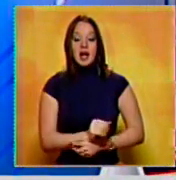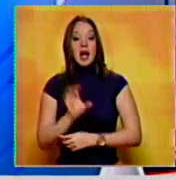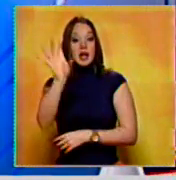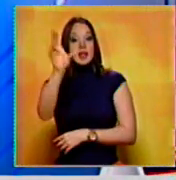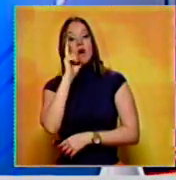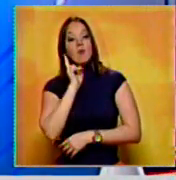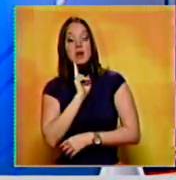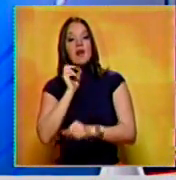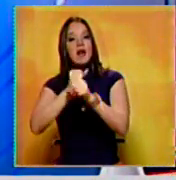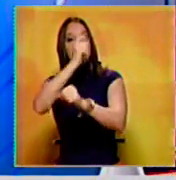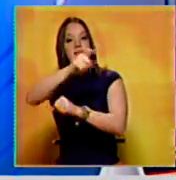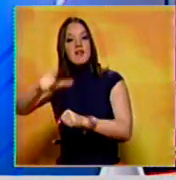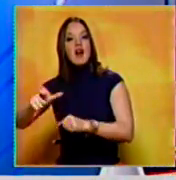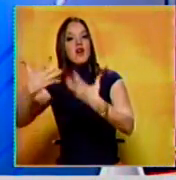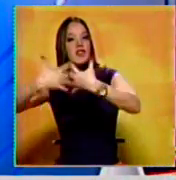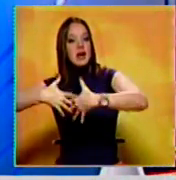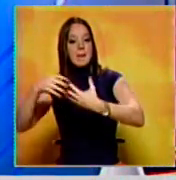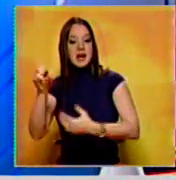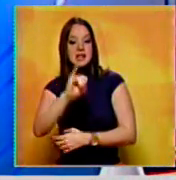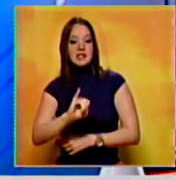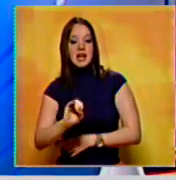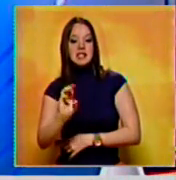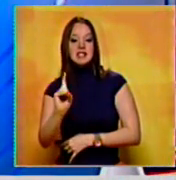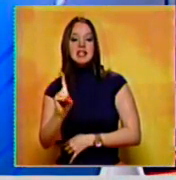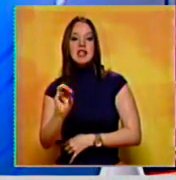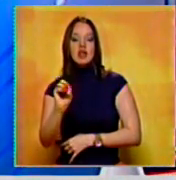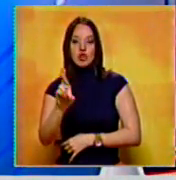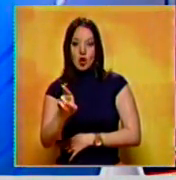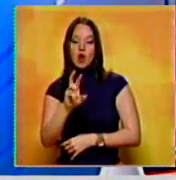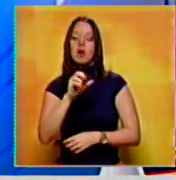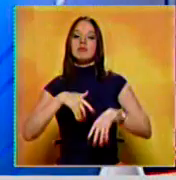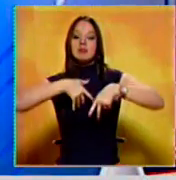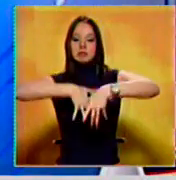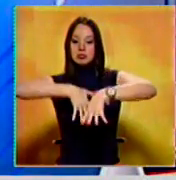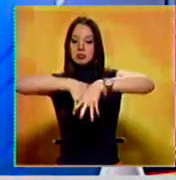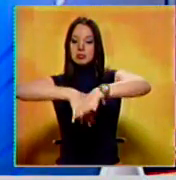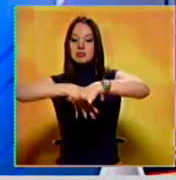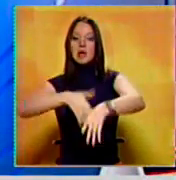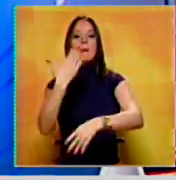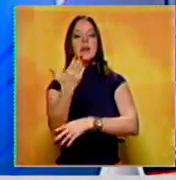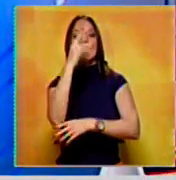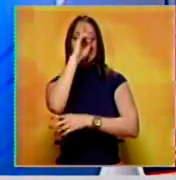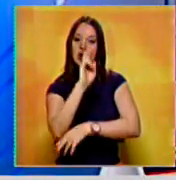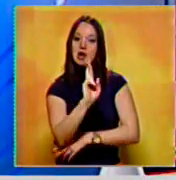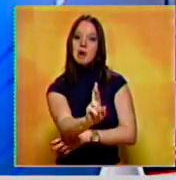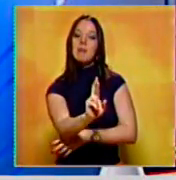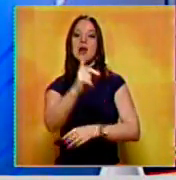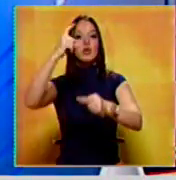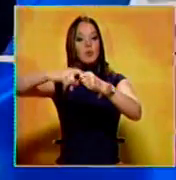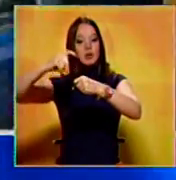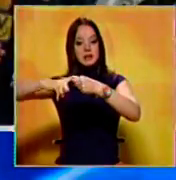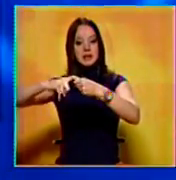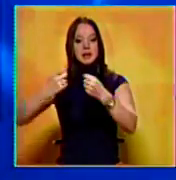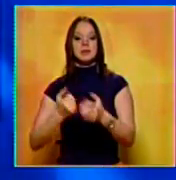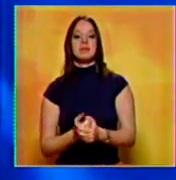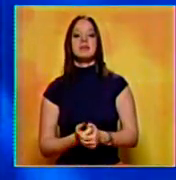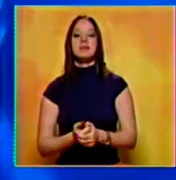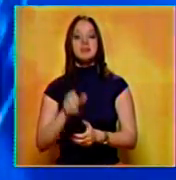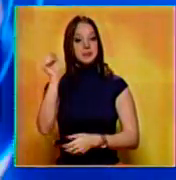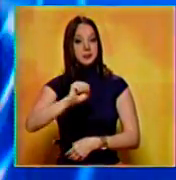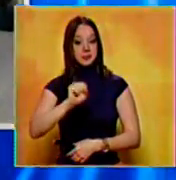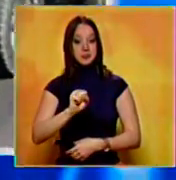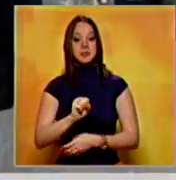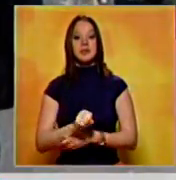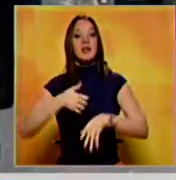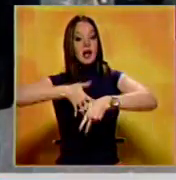En el Estado Bolívar, trabajadores de Sidor marcharon por el respeto a la autonomía sindical. Jessica Brizuela nos trae los detalles. Sí,